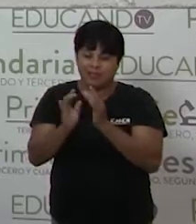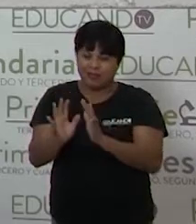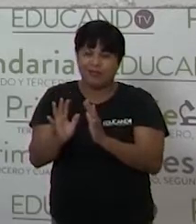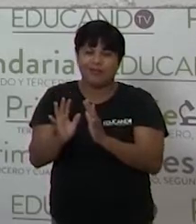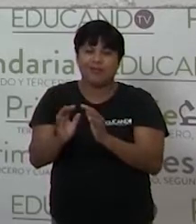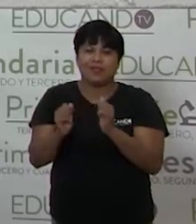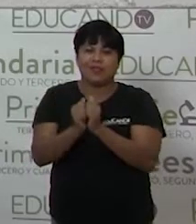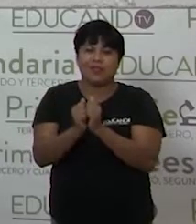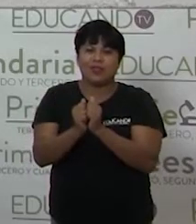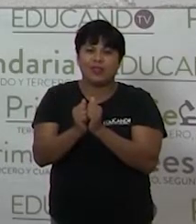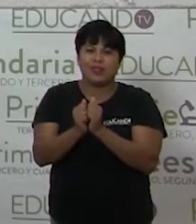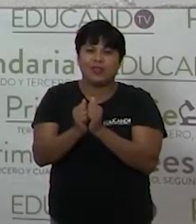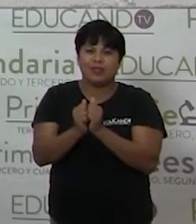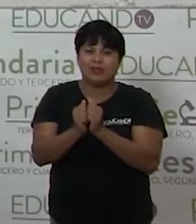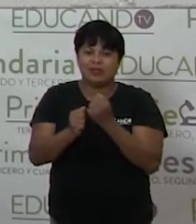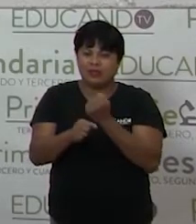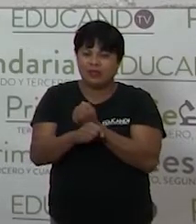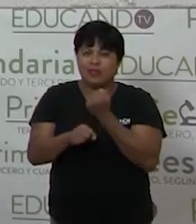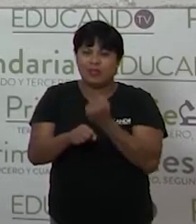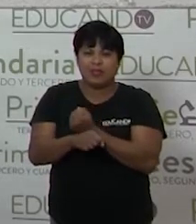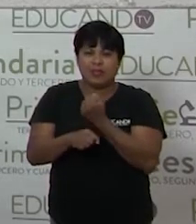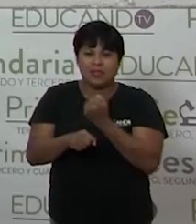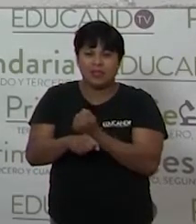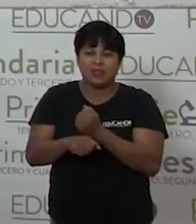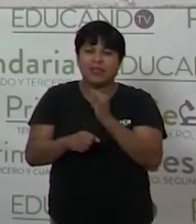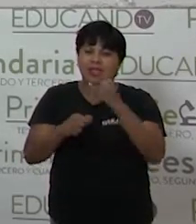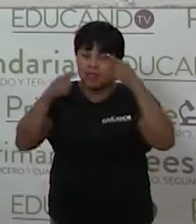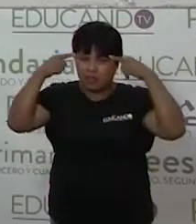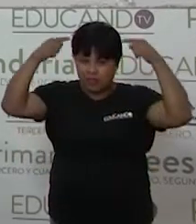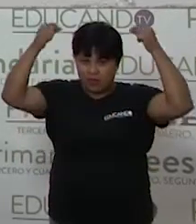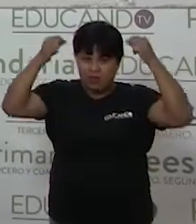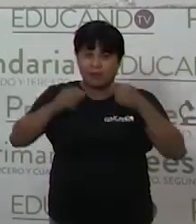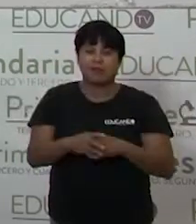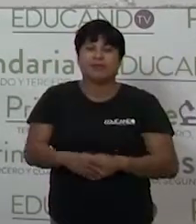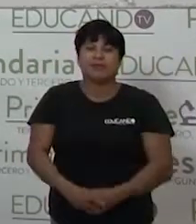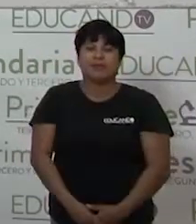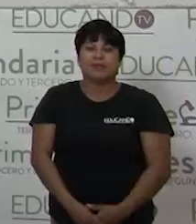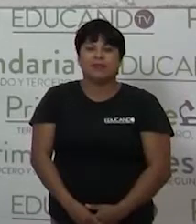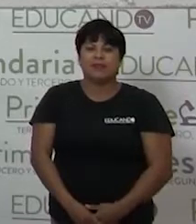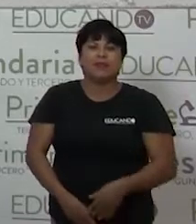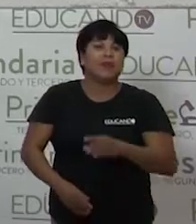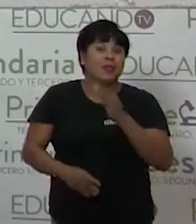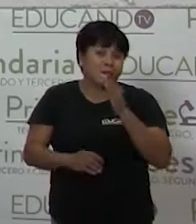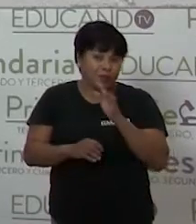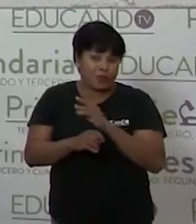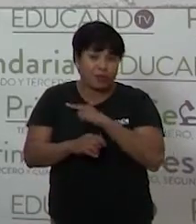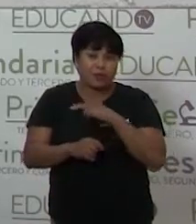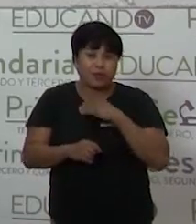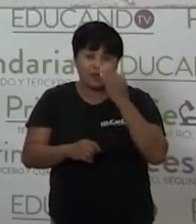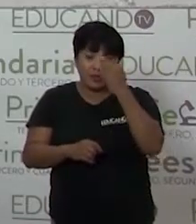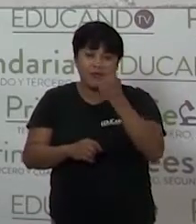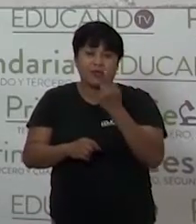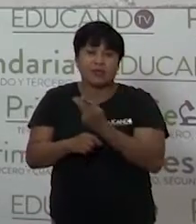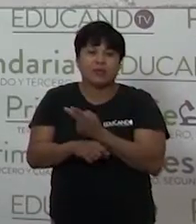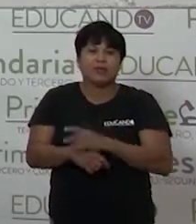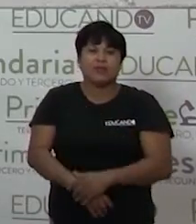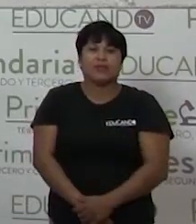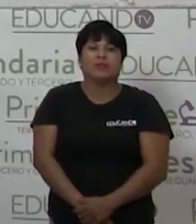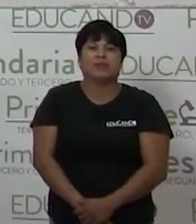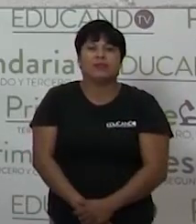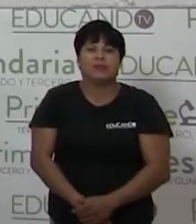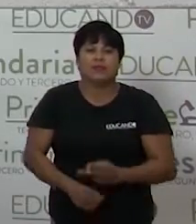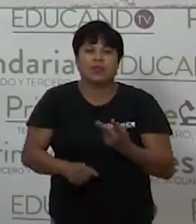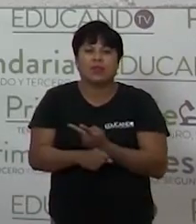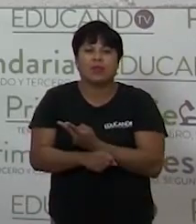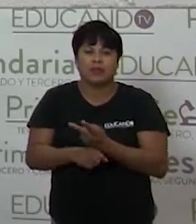con los zapatero y bueno aquí lo ponemos qué tal